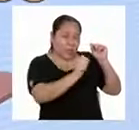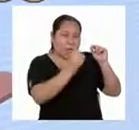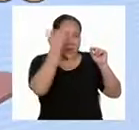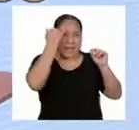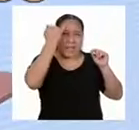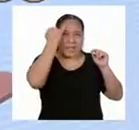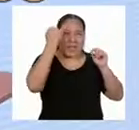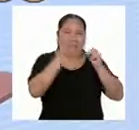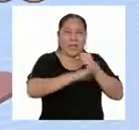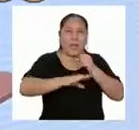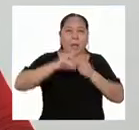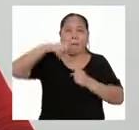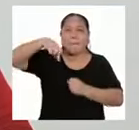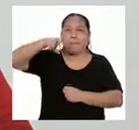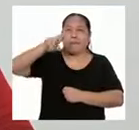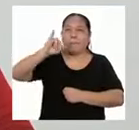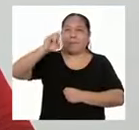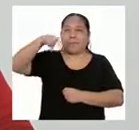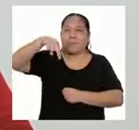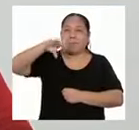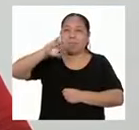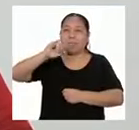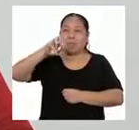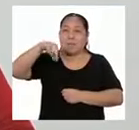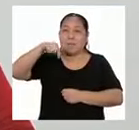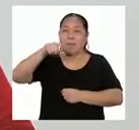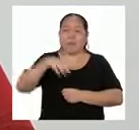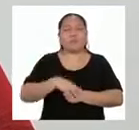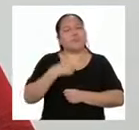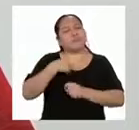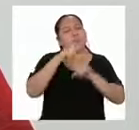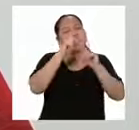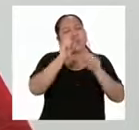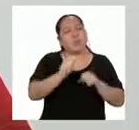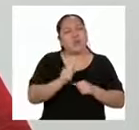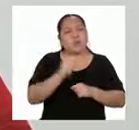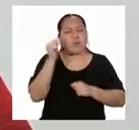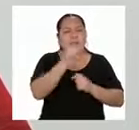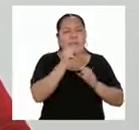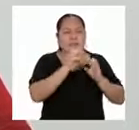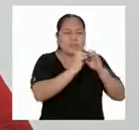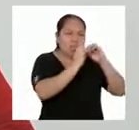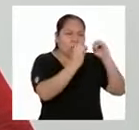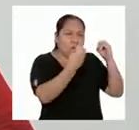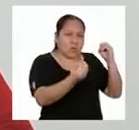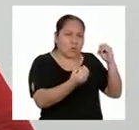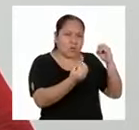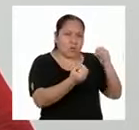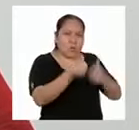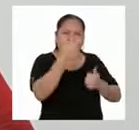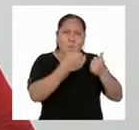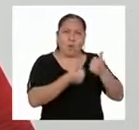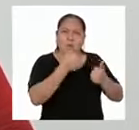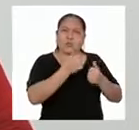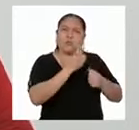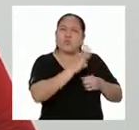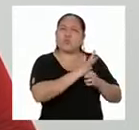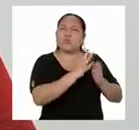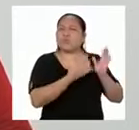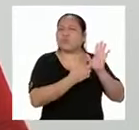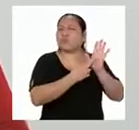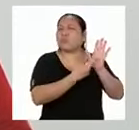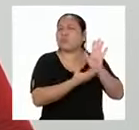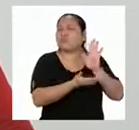principal. Y si te preguntara, ¿qué función cumple este párrafo en el texto?